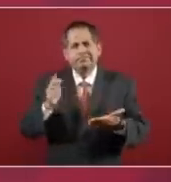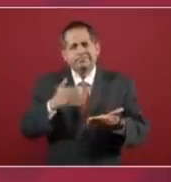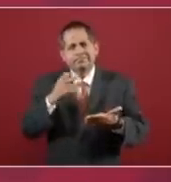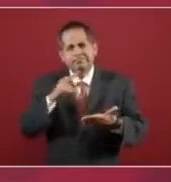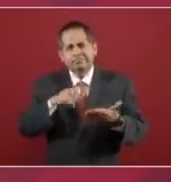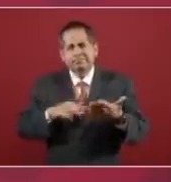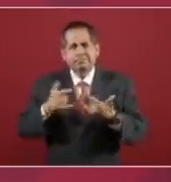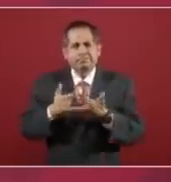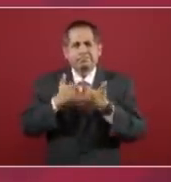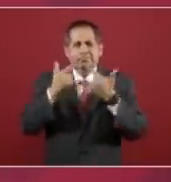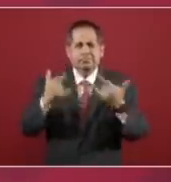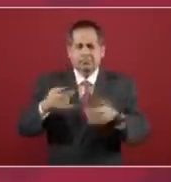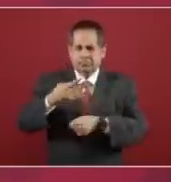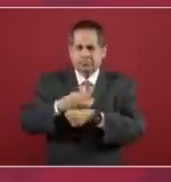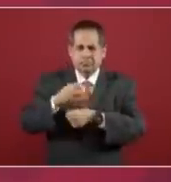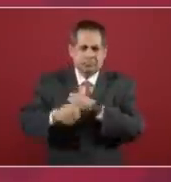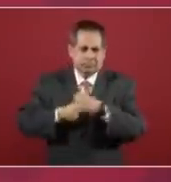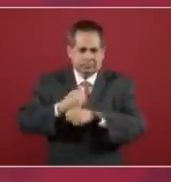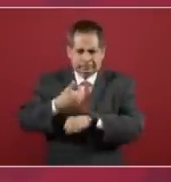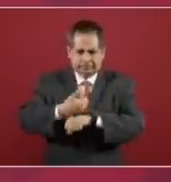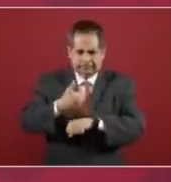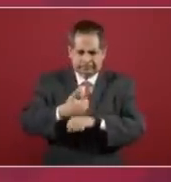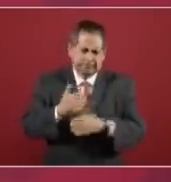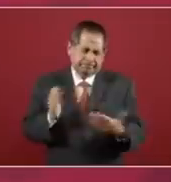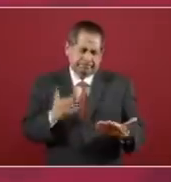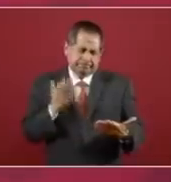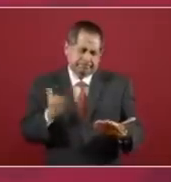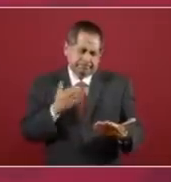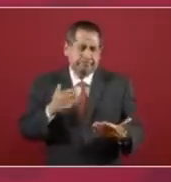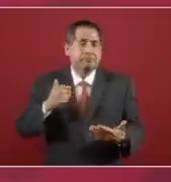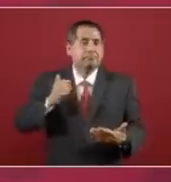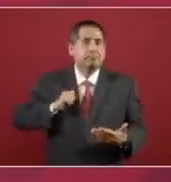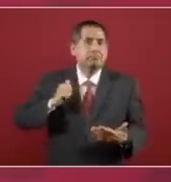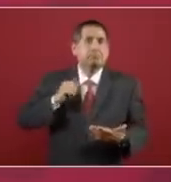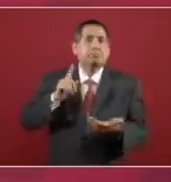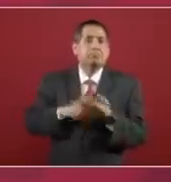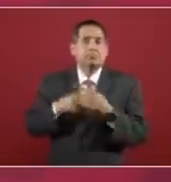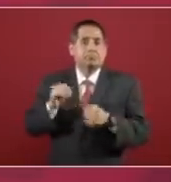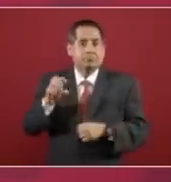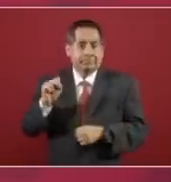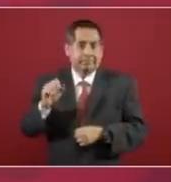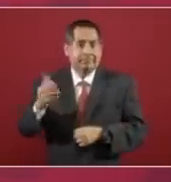historia de cuarto año de primaria de los años 60